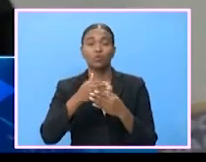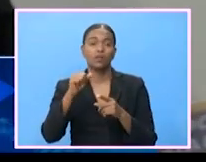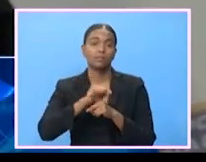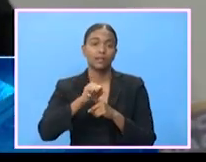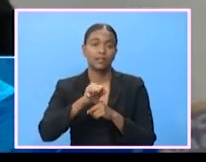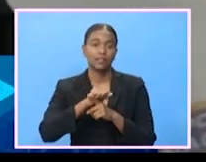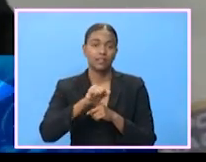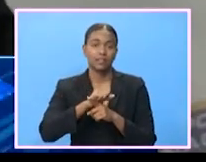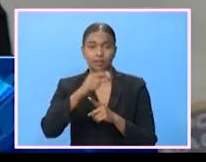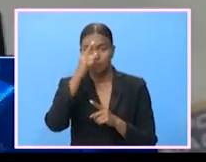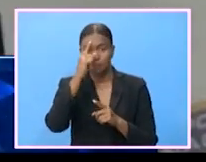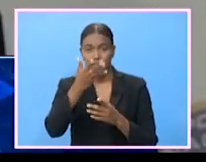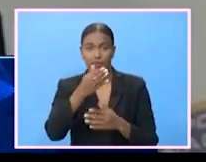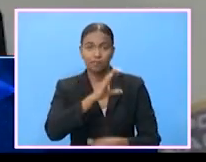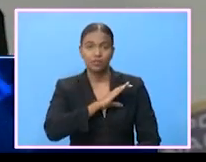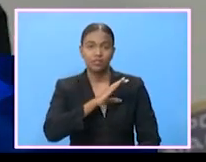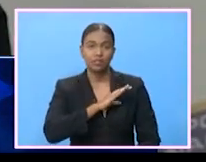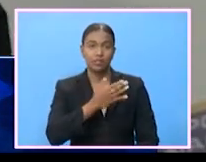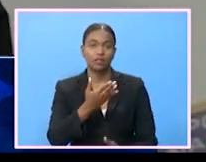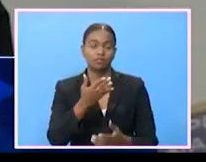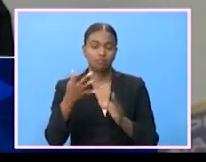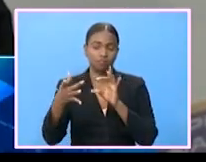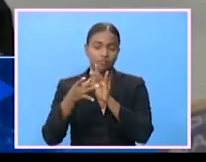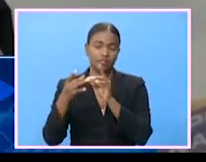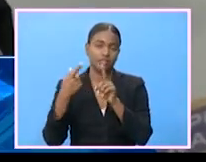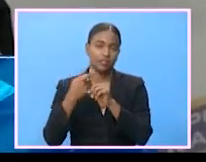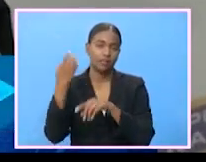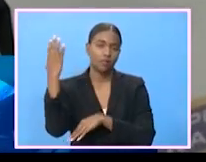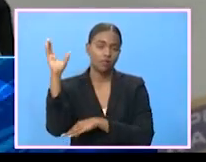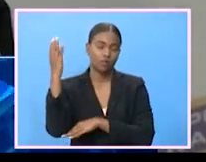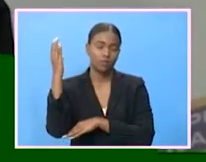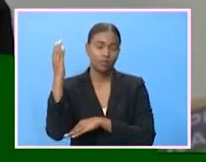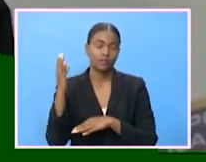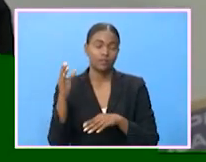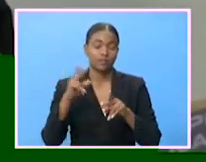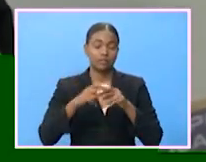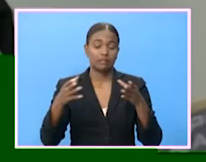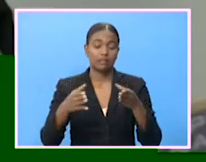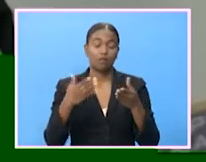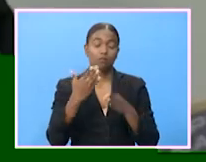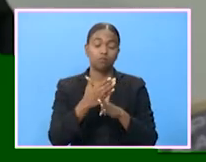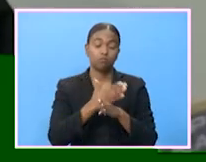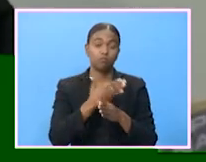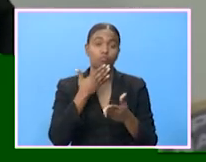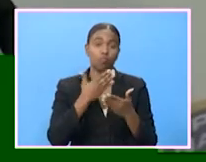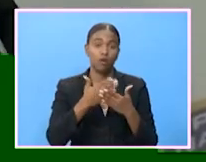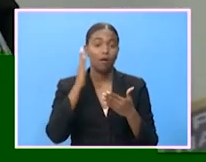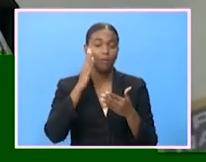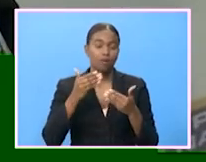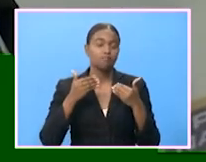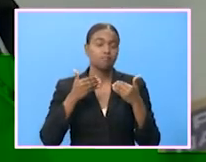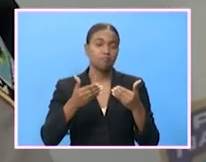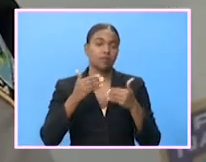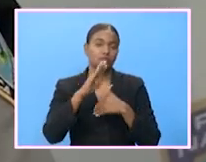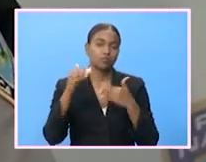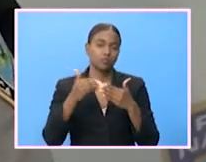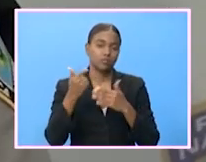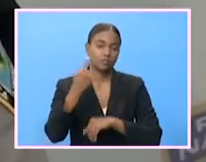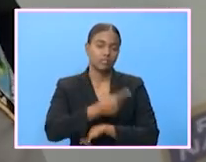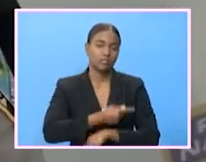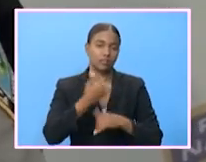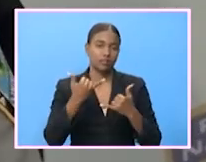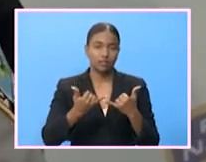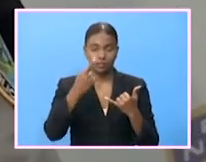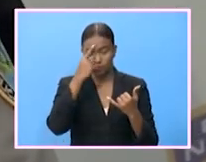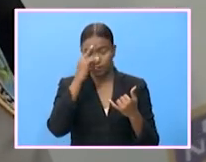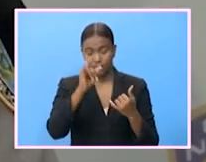prácticas de esta policía hermana de Colombia. Fue un encuentro muy fructífero que se va a extender durante todo el día de hoy para